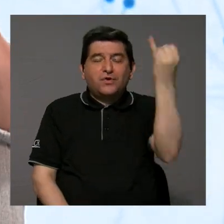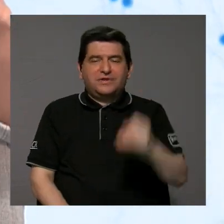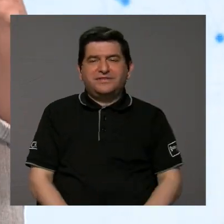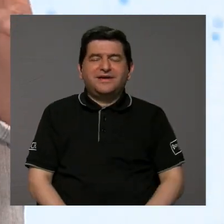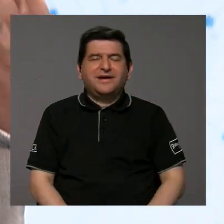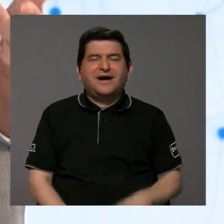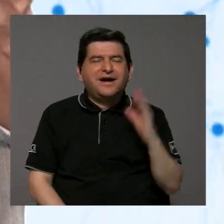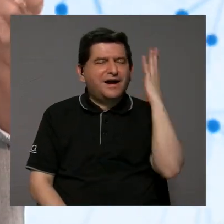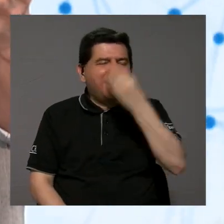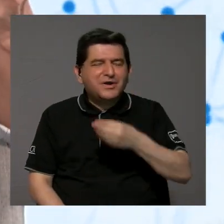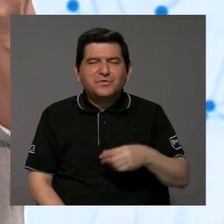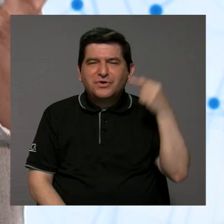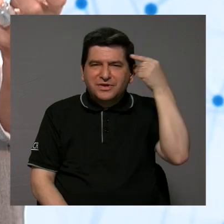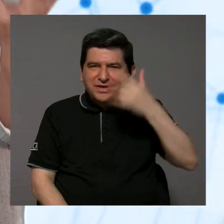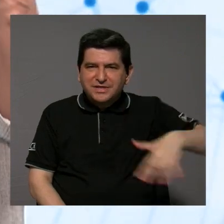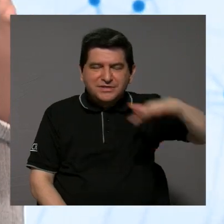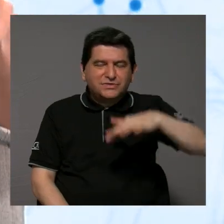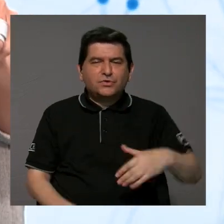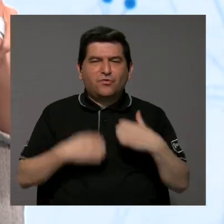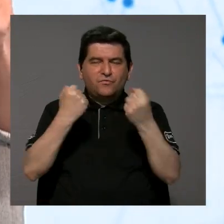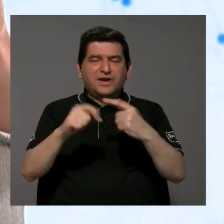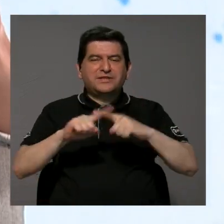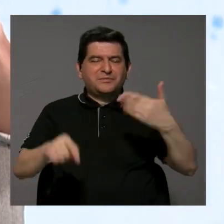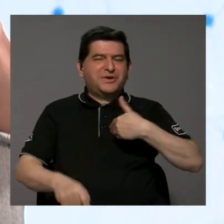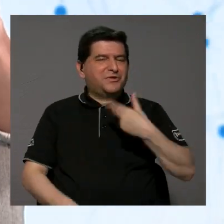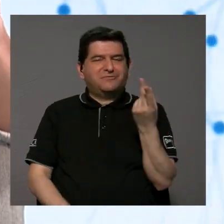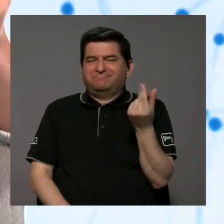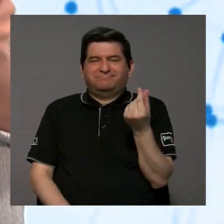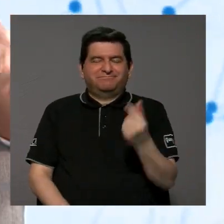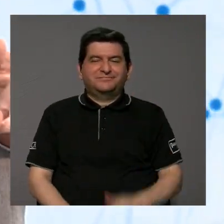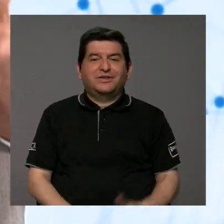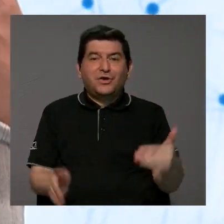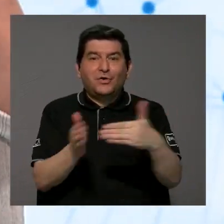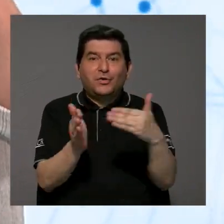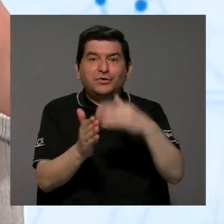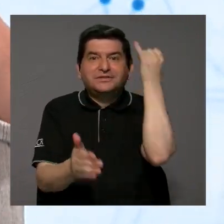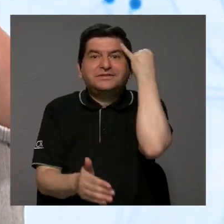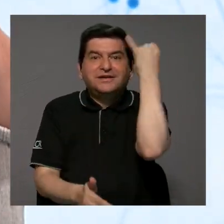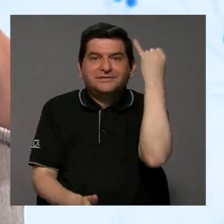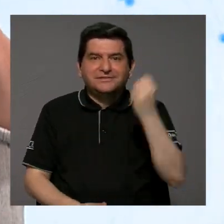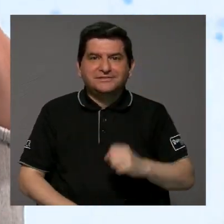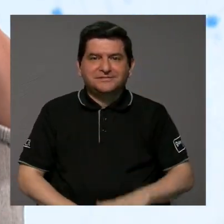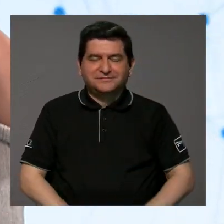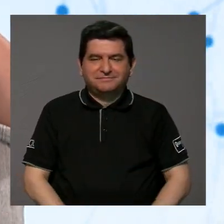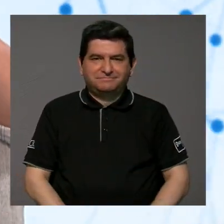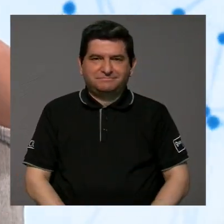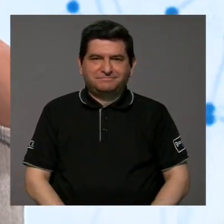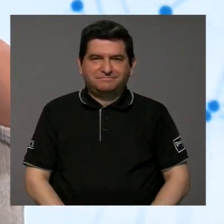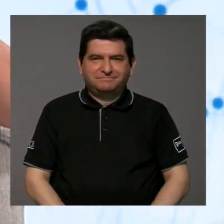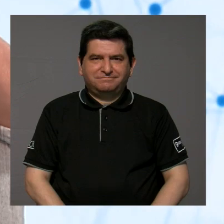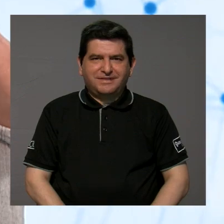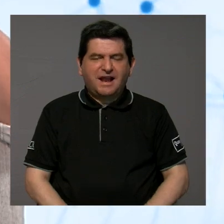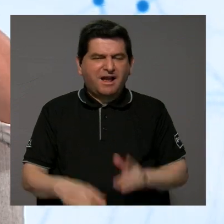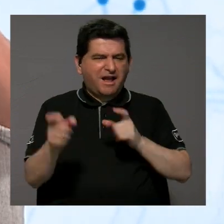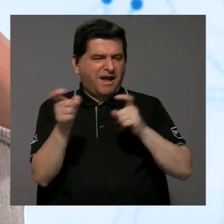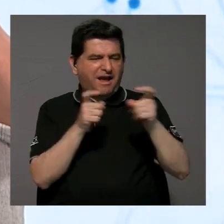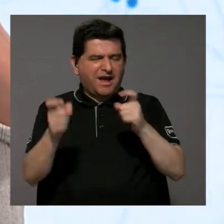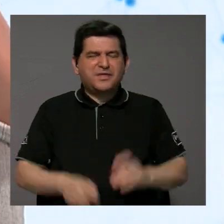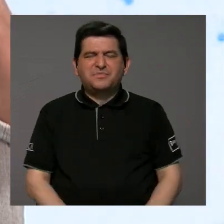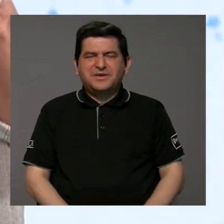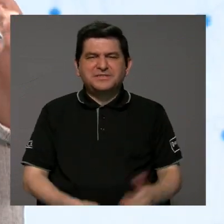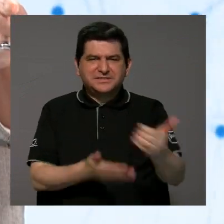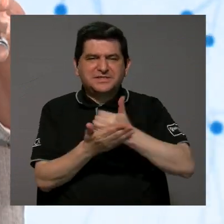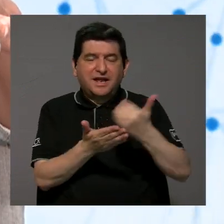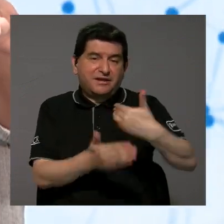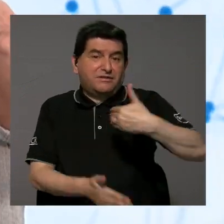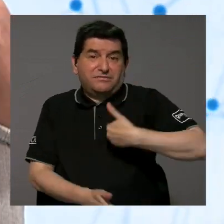idea de que sería muy lindo tener un Estado fuerte pero que no tenemos recursos. Entonces volvemos a la idea de que tenemos que administrar los